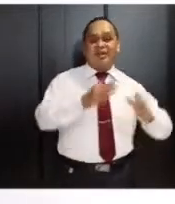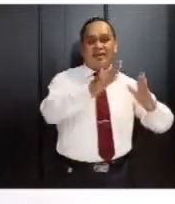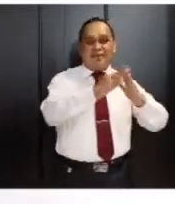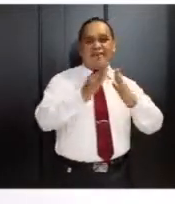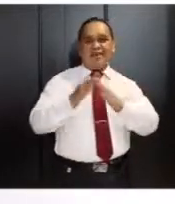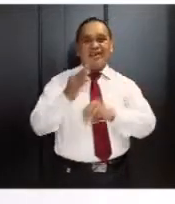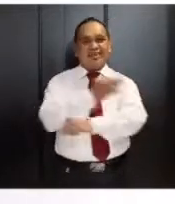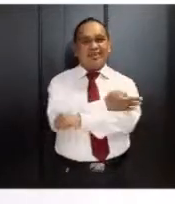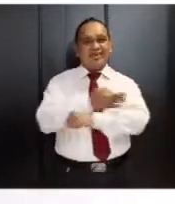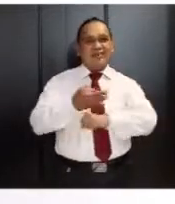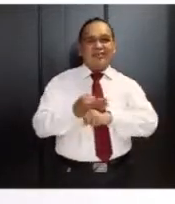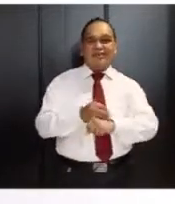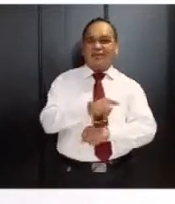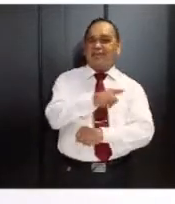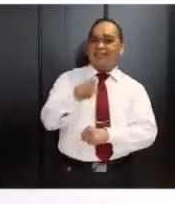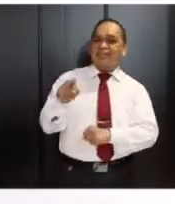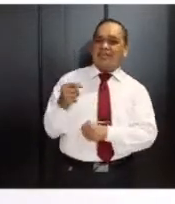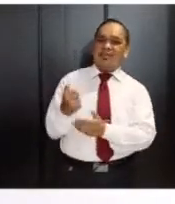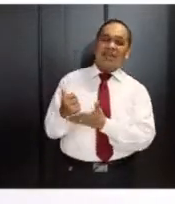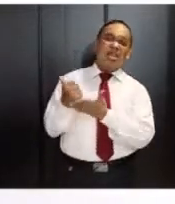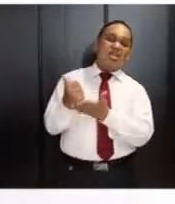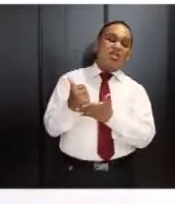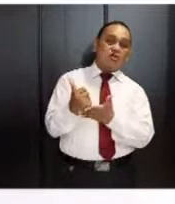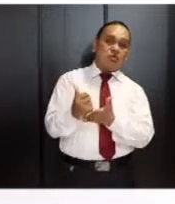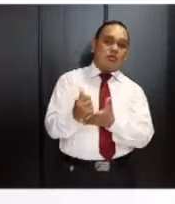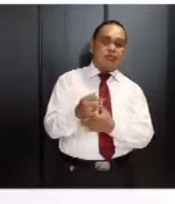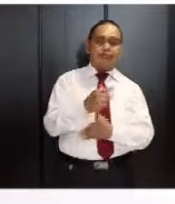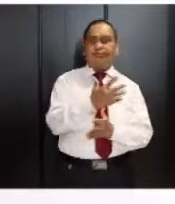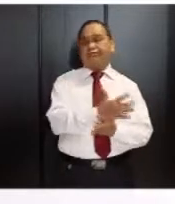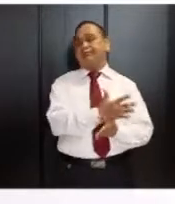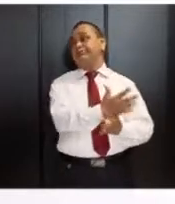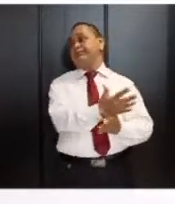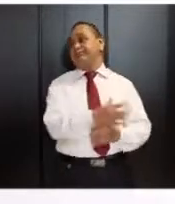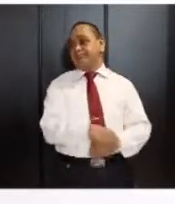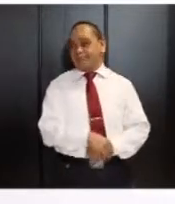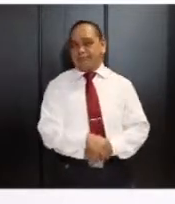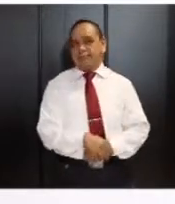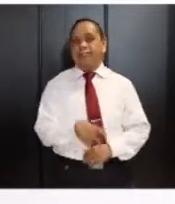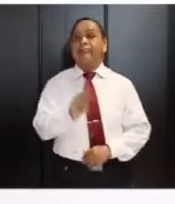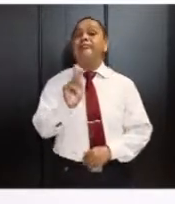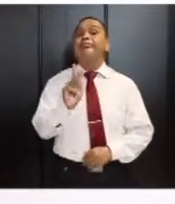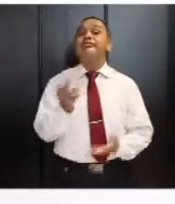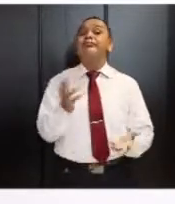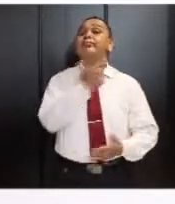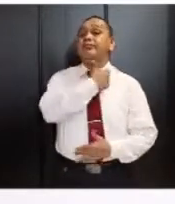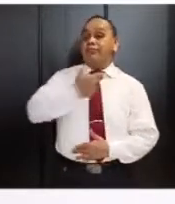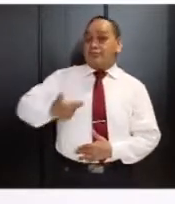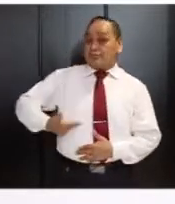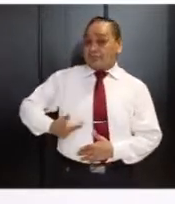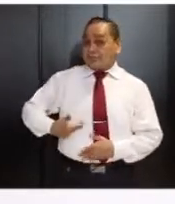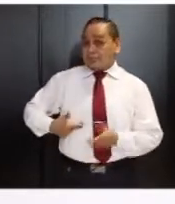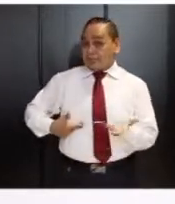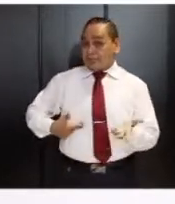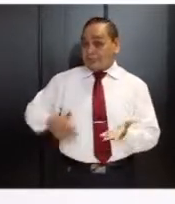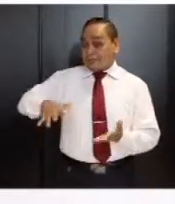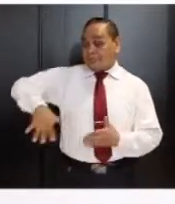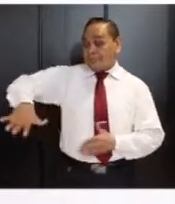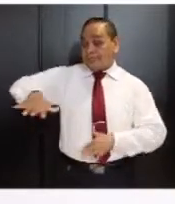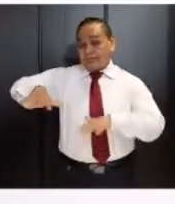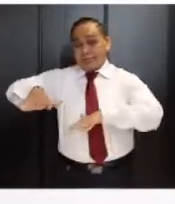familias a las que presumen ayudar. El ayuntamiento y sus operadores han acudido a los